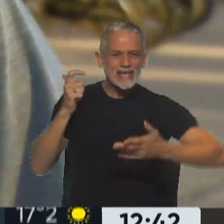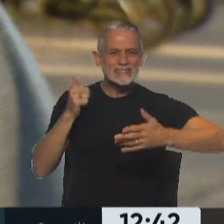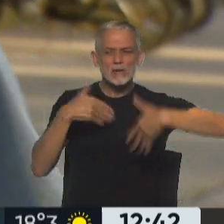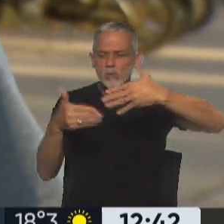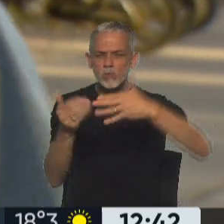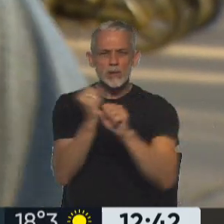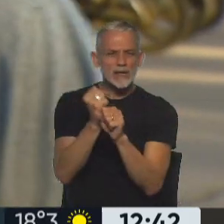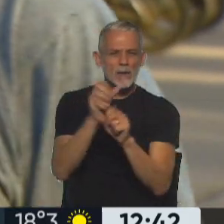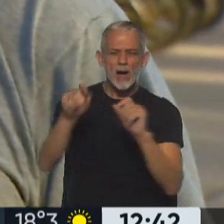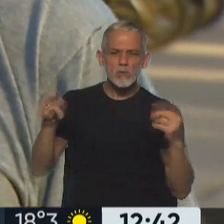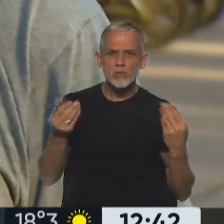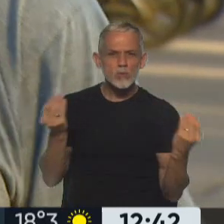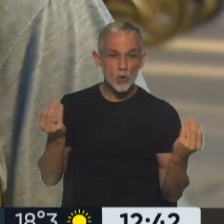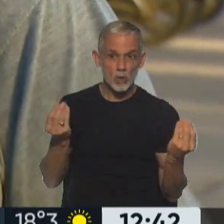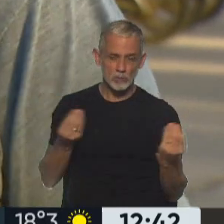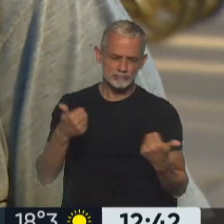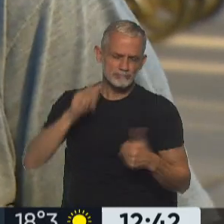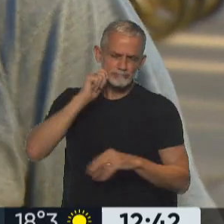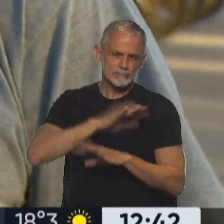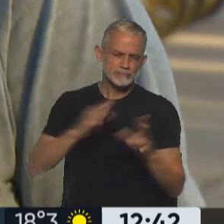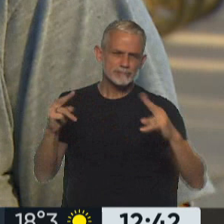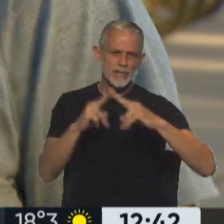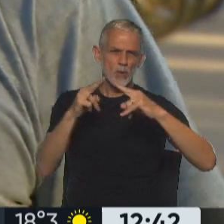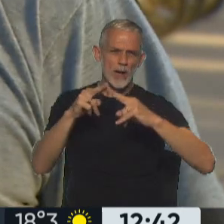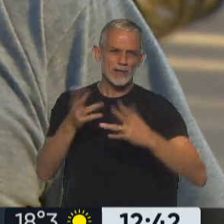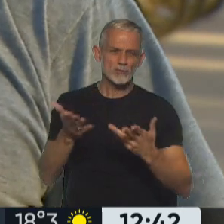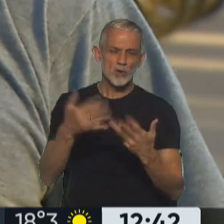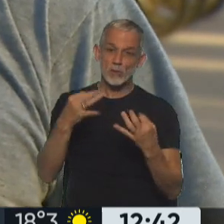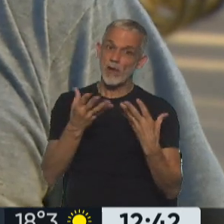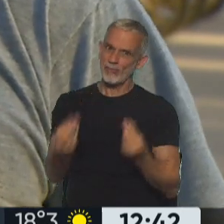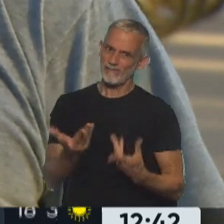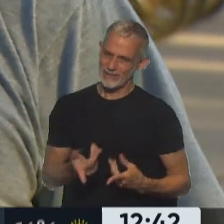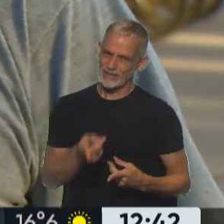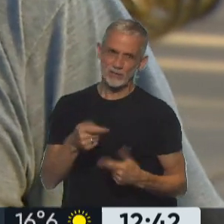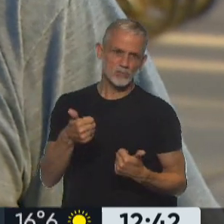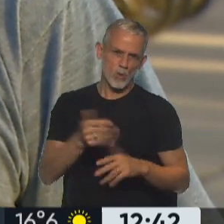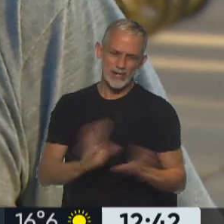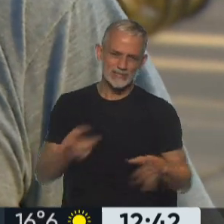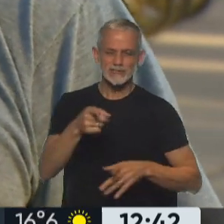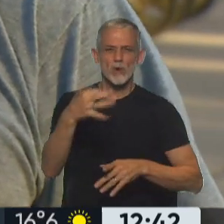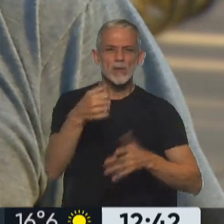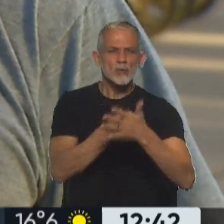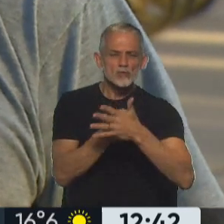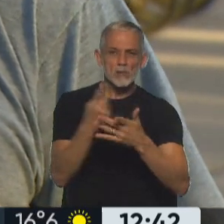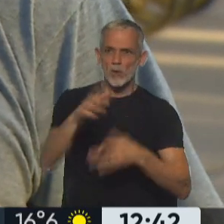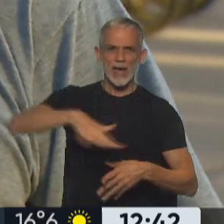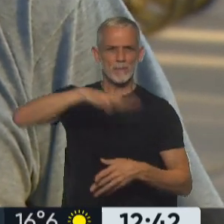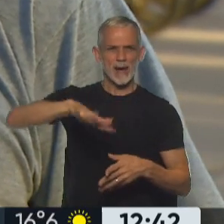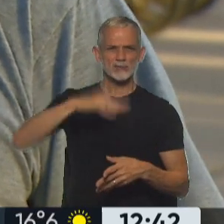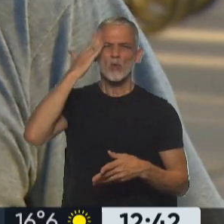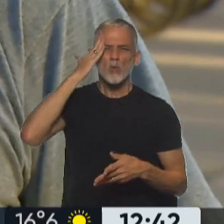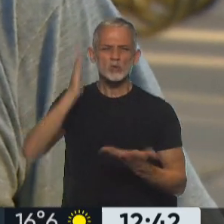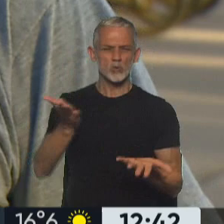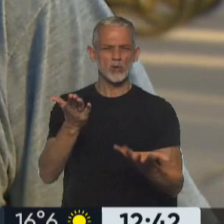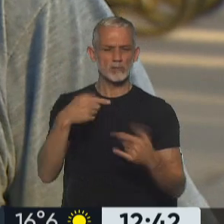desarrollos de trabajo, de procesos. Esto es algo que hay que defender, que está buenísimo, que hay que luchar por estos espacios